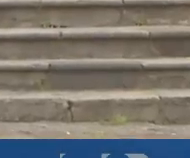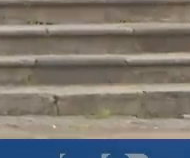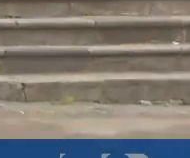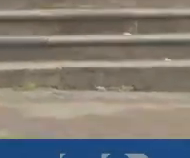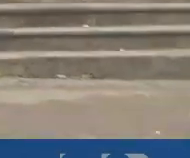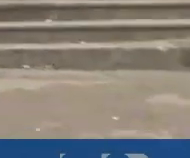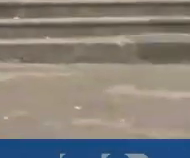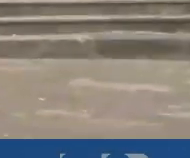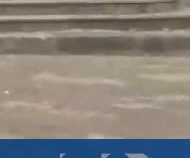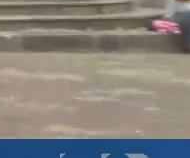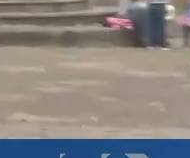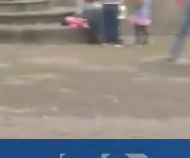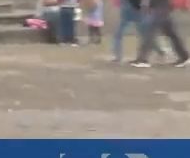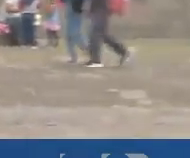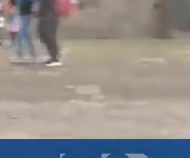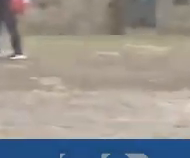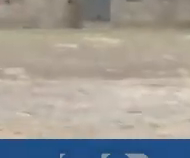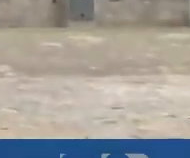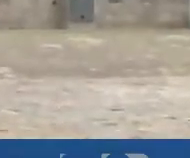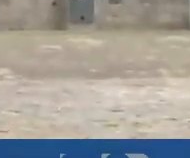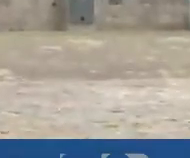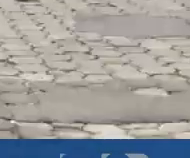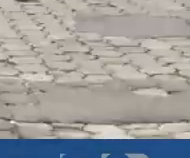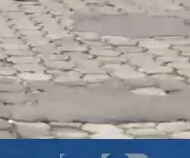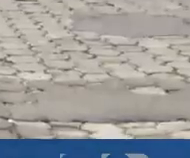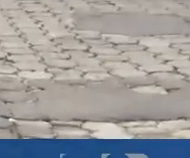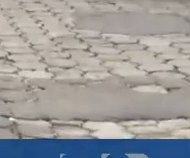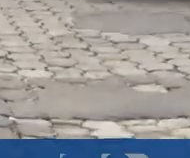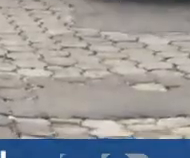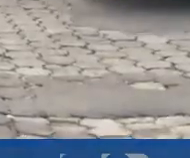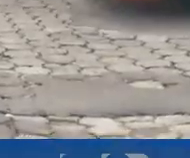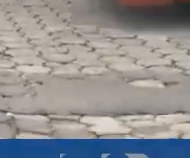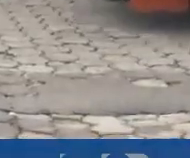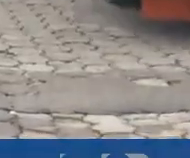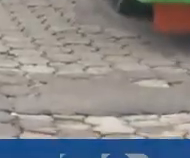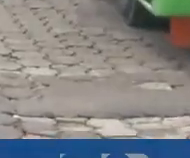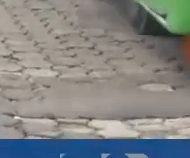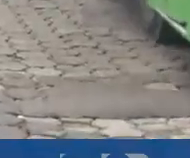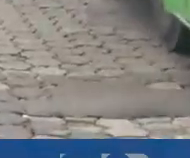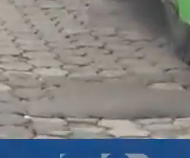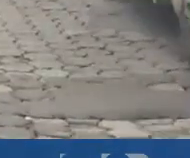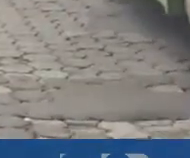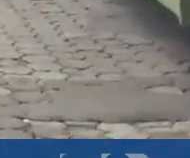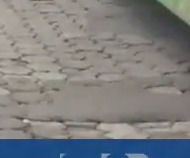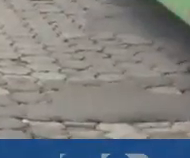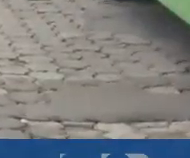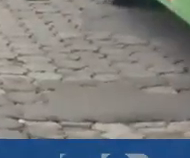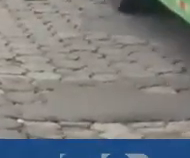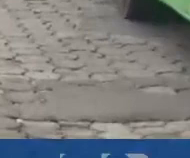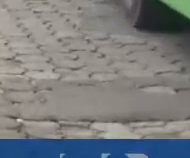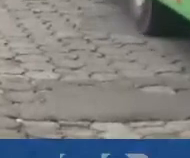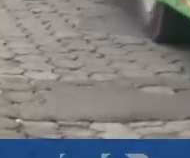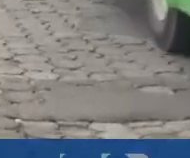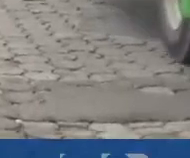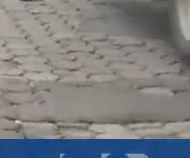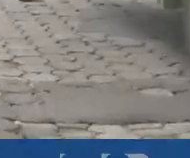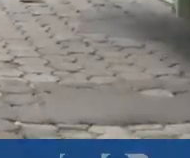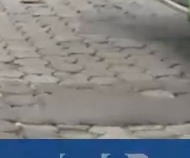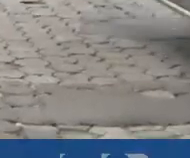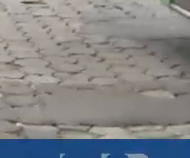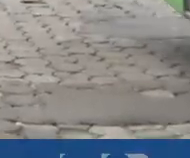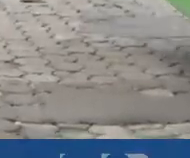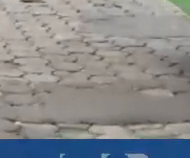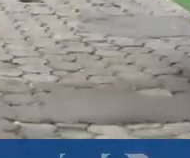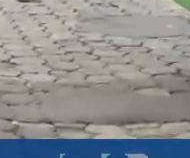este espacio es una de las zonas conflictivas del sector. Yo pienso que la presencia policial debería ser un poco más constante.